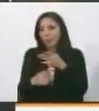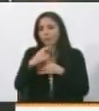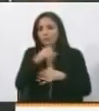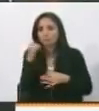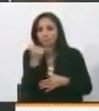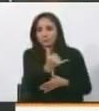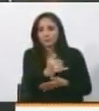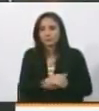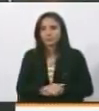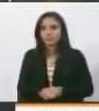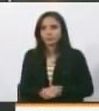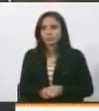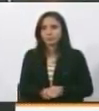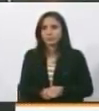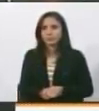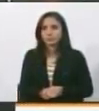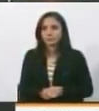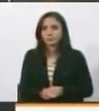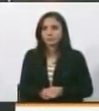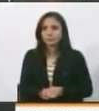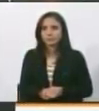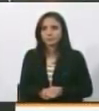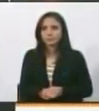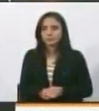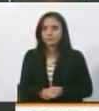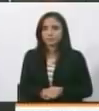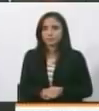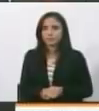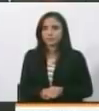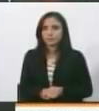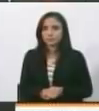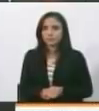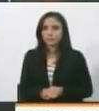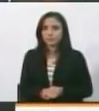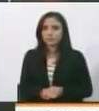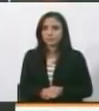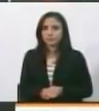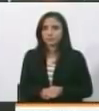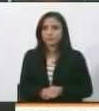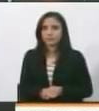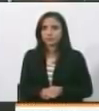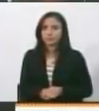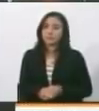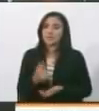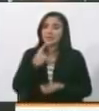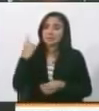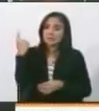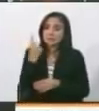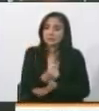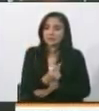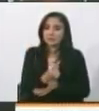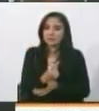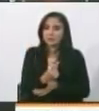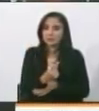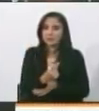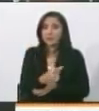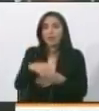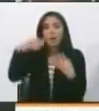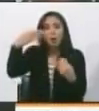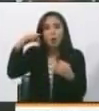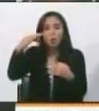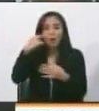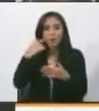y contra Alberto Federico Ravel. Se condena, papel y lápiz